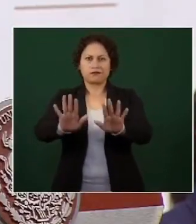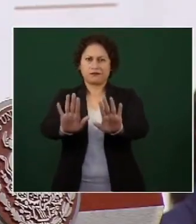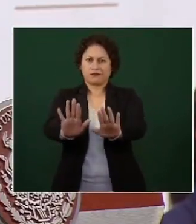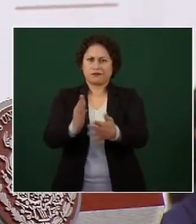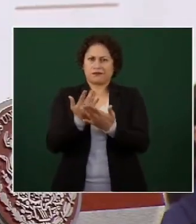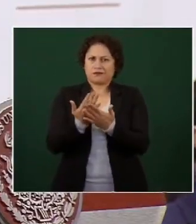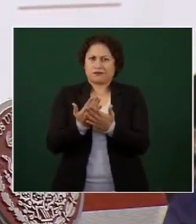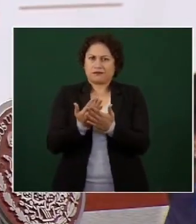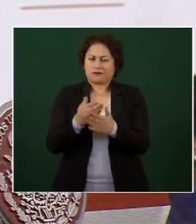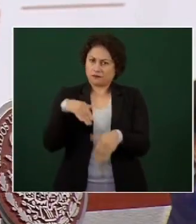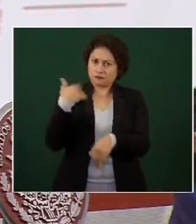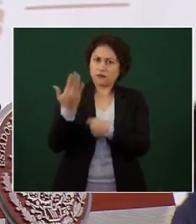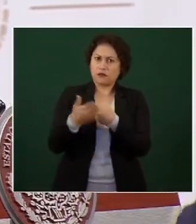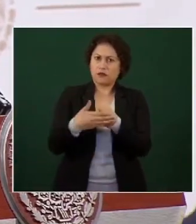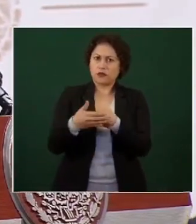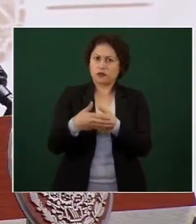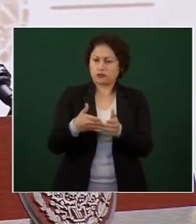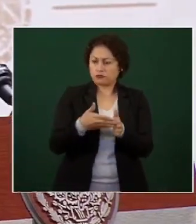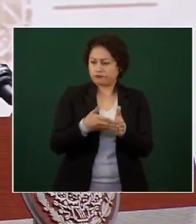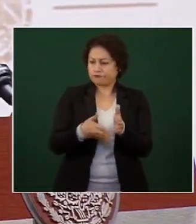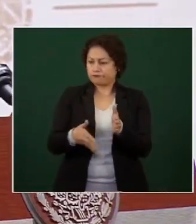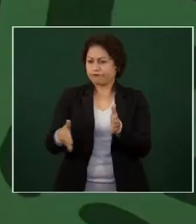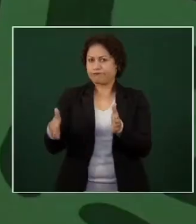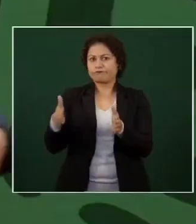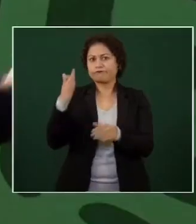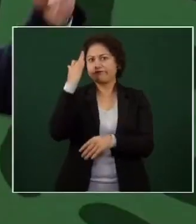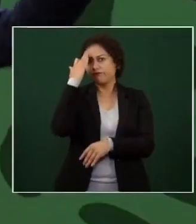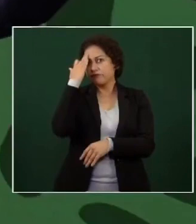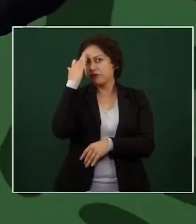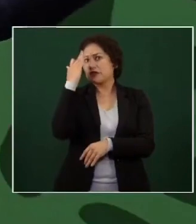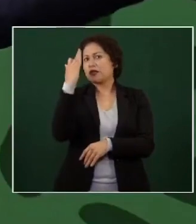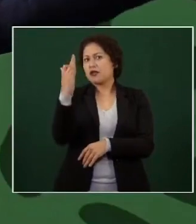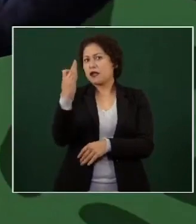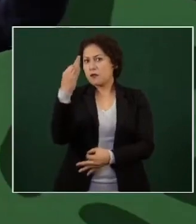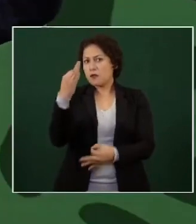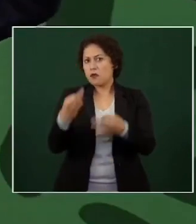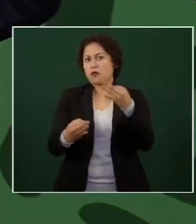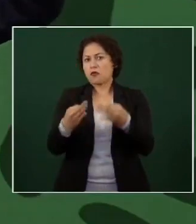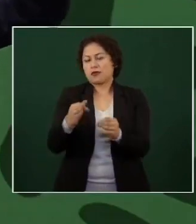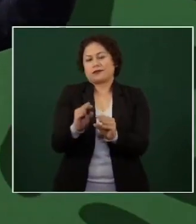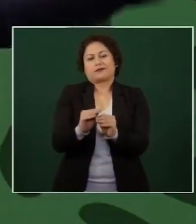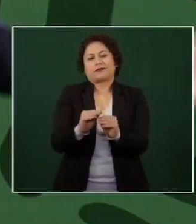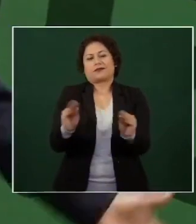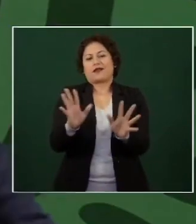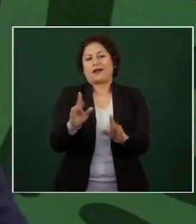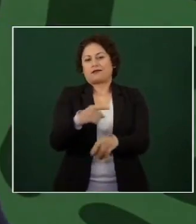cabo un juicio, desde luego es en Estados Unidos,